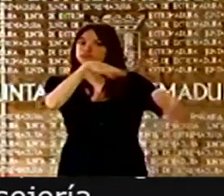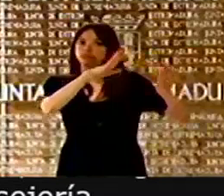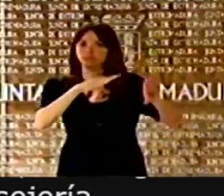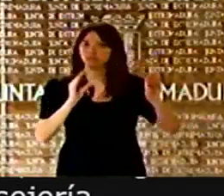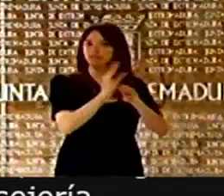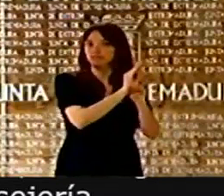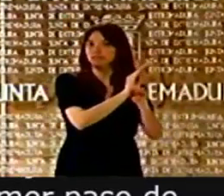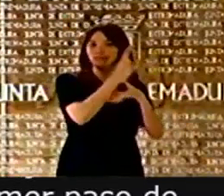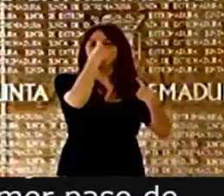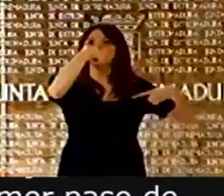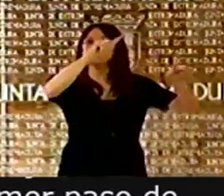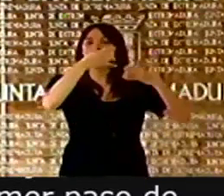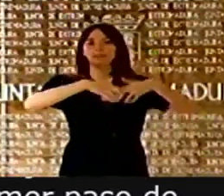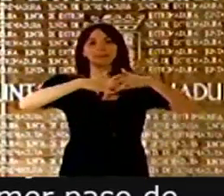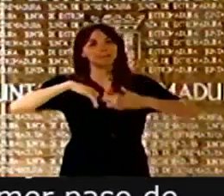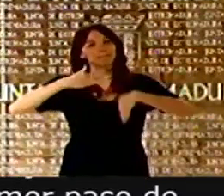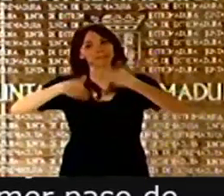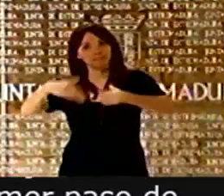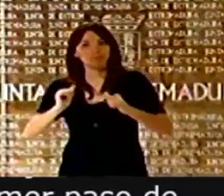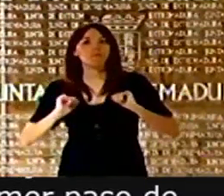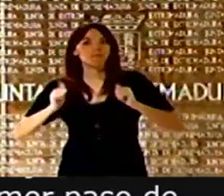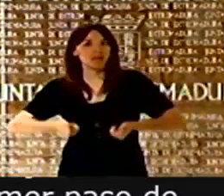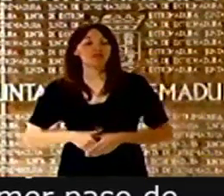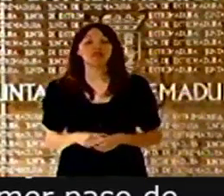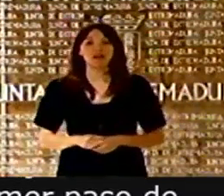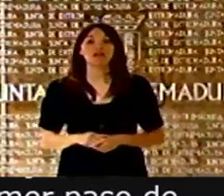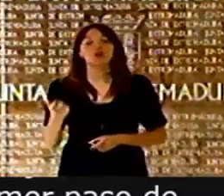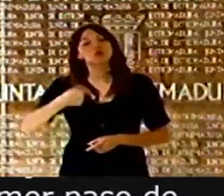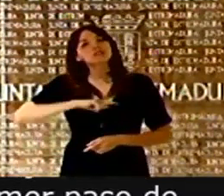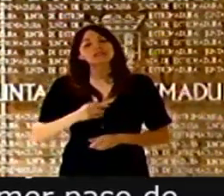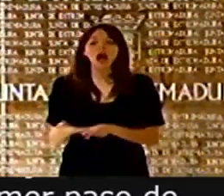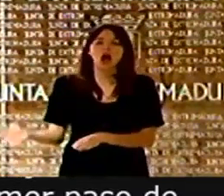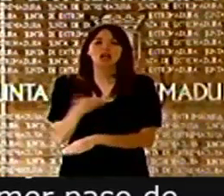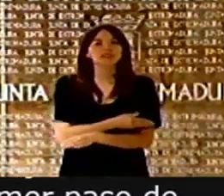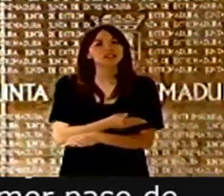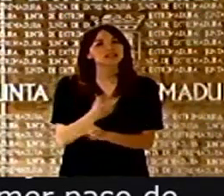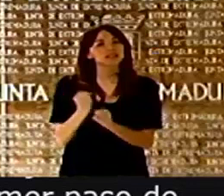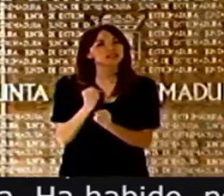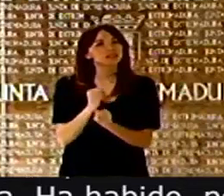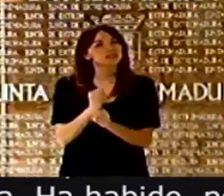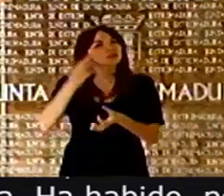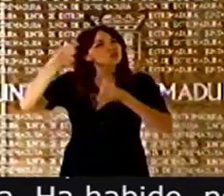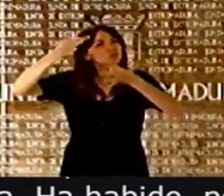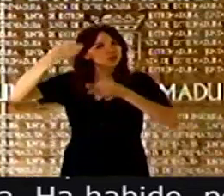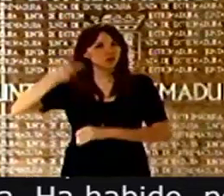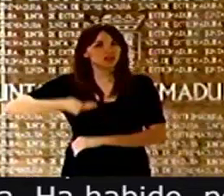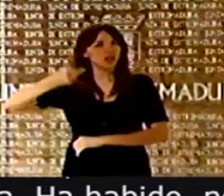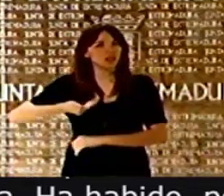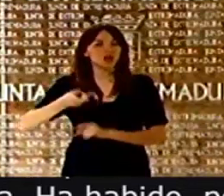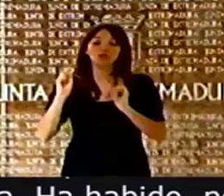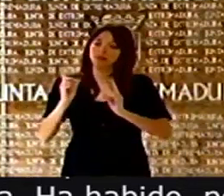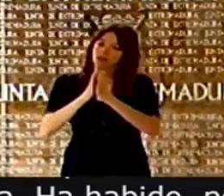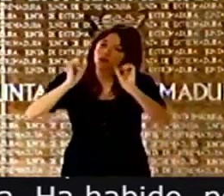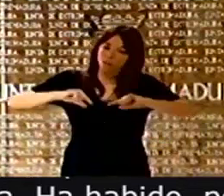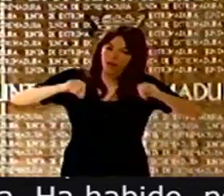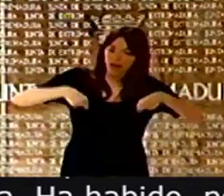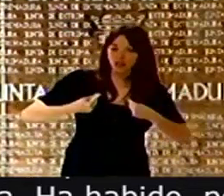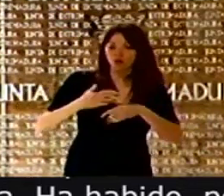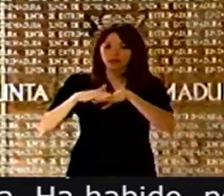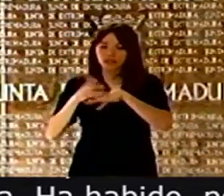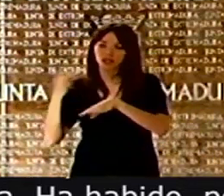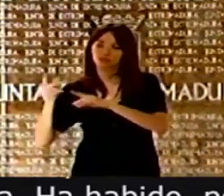ponga en marcha. Ha habido, por tanto, que hacer un trabajo previo muy importante, no solo de la firma del convenio con el Ministerio,